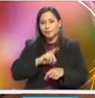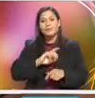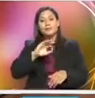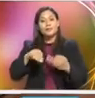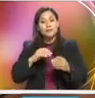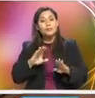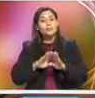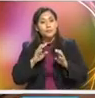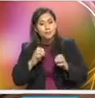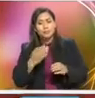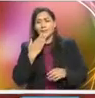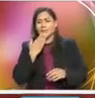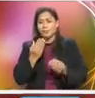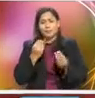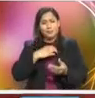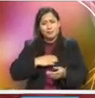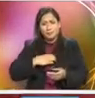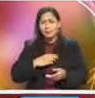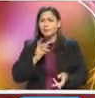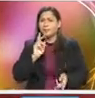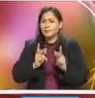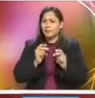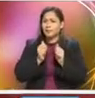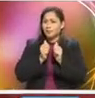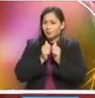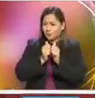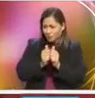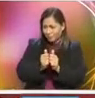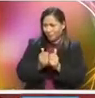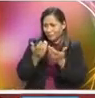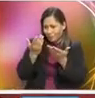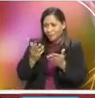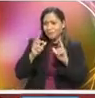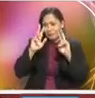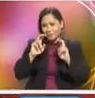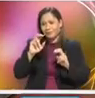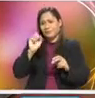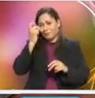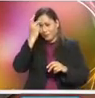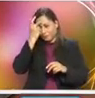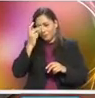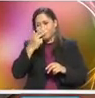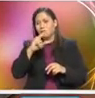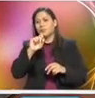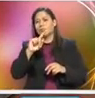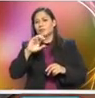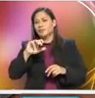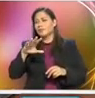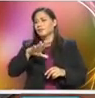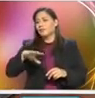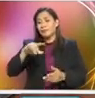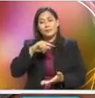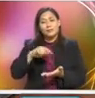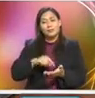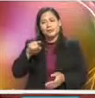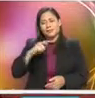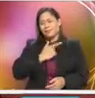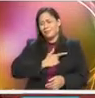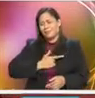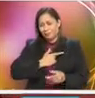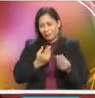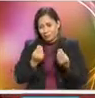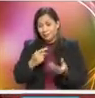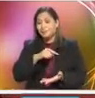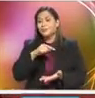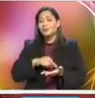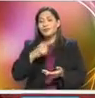te va? Pues muy bien, muy contenta de platicar contigo precisamente de la Huasteca Potosina. Sé que es una región que te gusta mucho. Sí. Y bueno, es una región